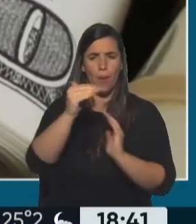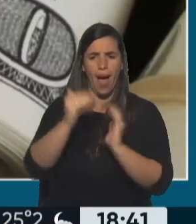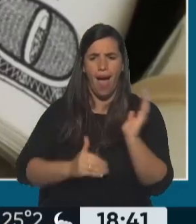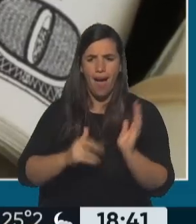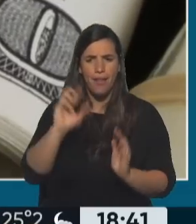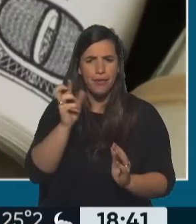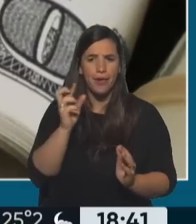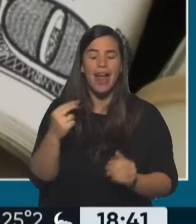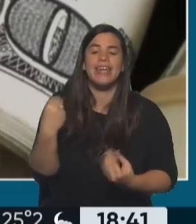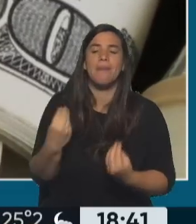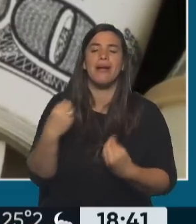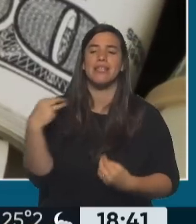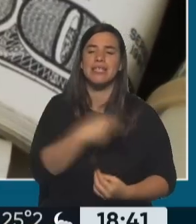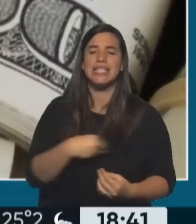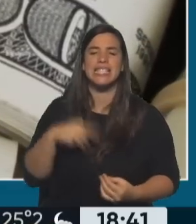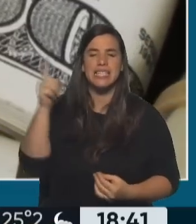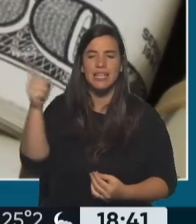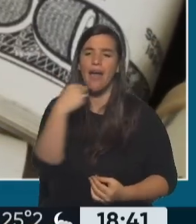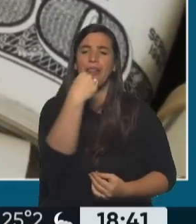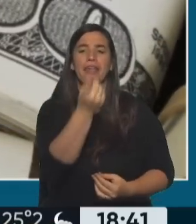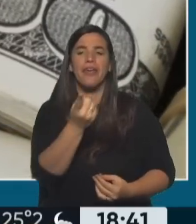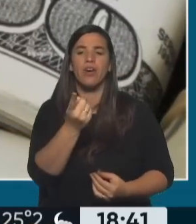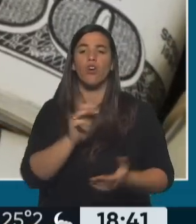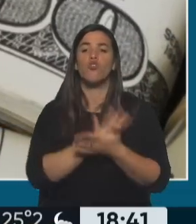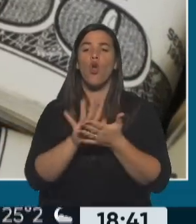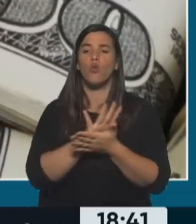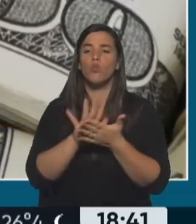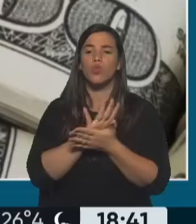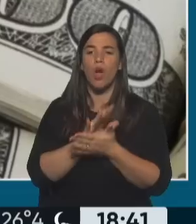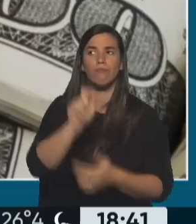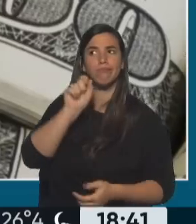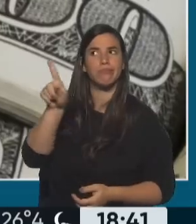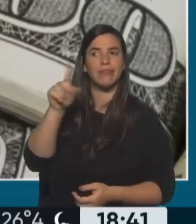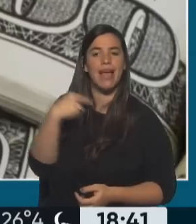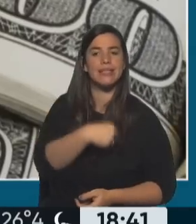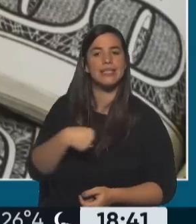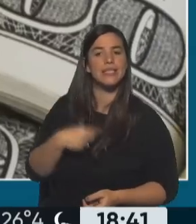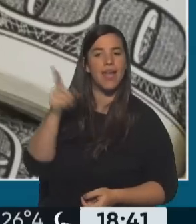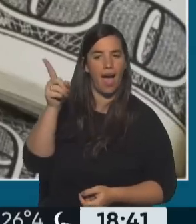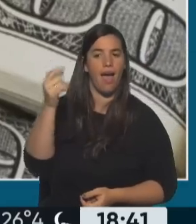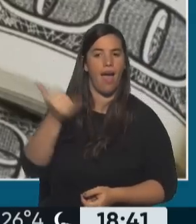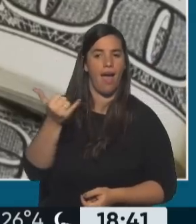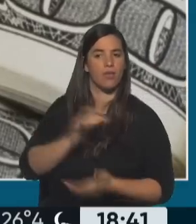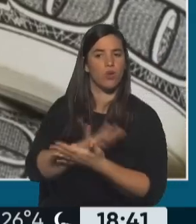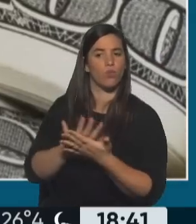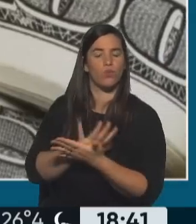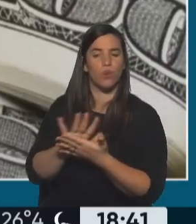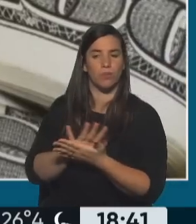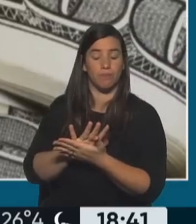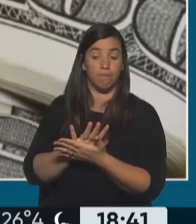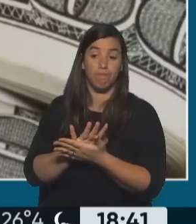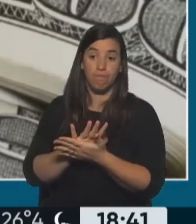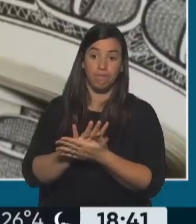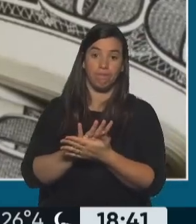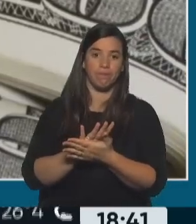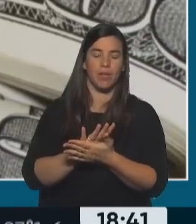dijo, parte de la solución está en China, hay que mirar más a China. Bueno, los principales socios comerciales de Argentina